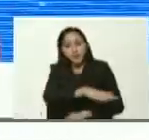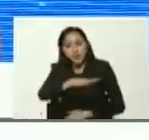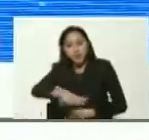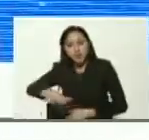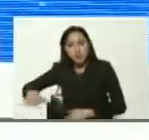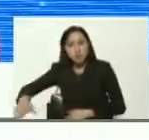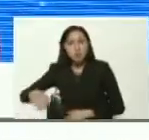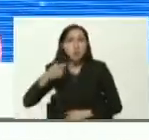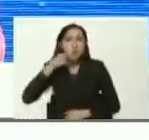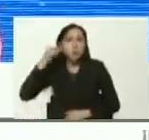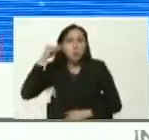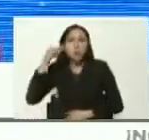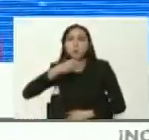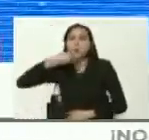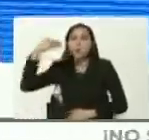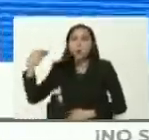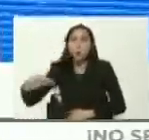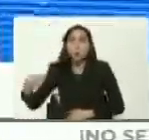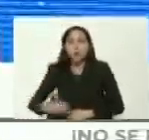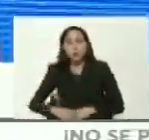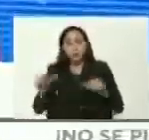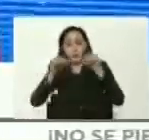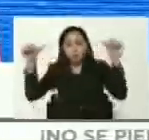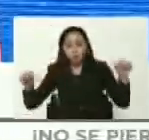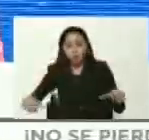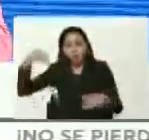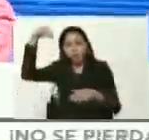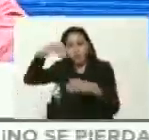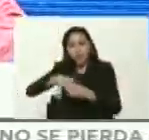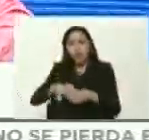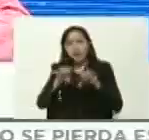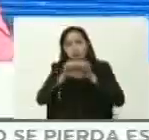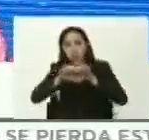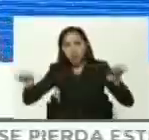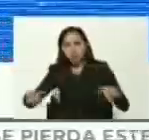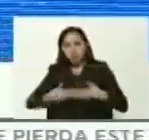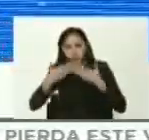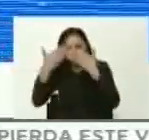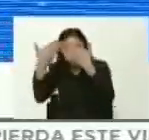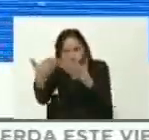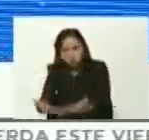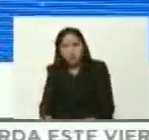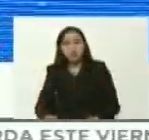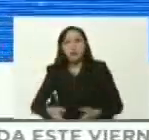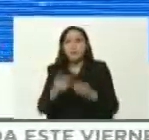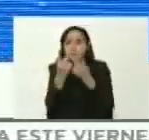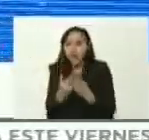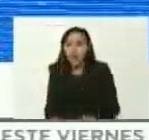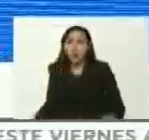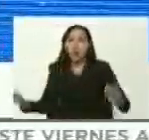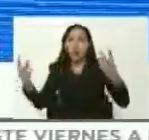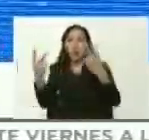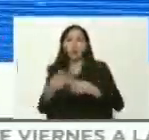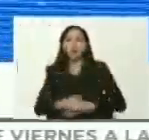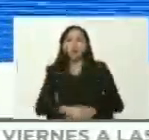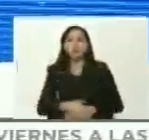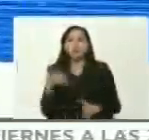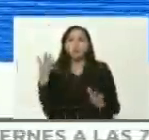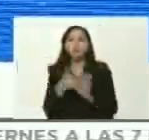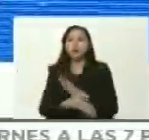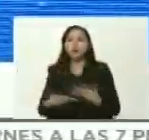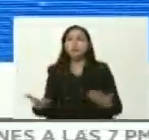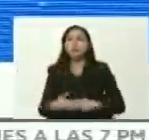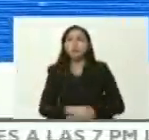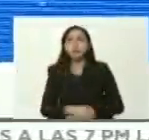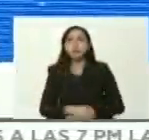niñas, jóvenes en el sistema educativo y darle educación en valores. ¿A través de qué? De